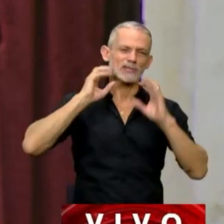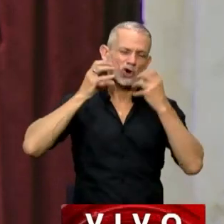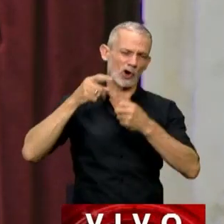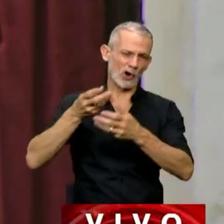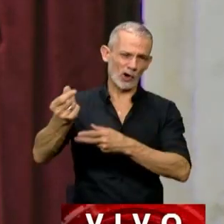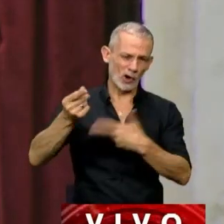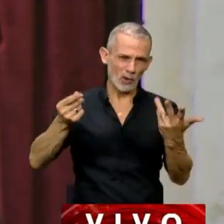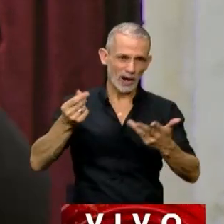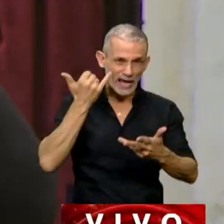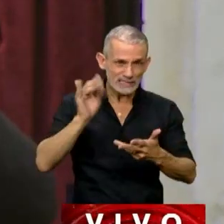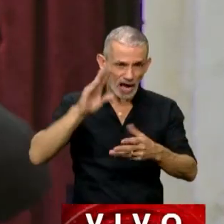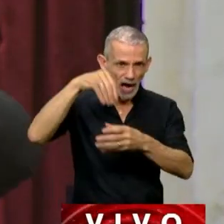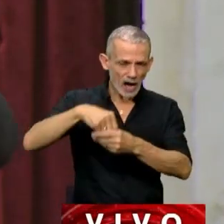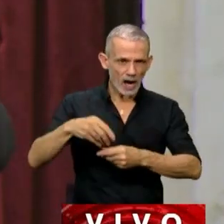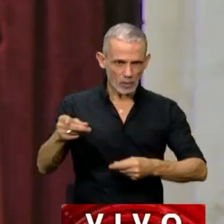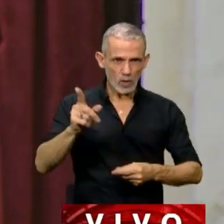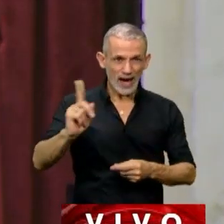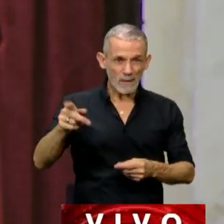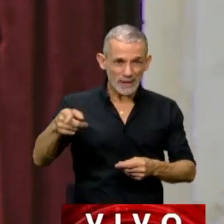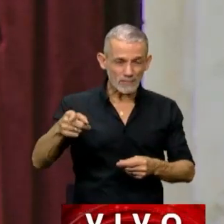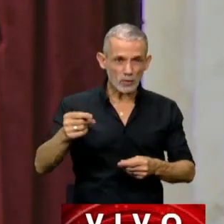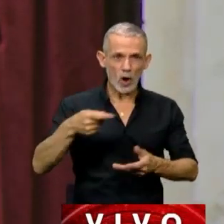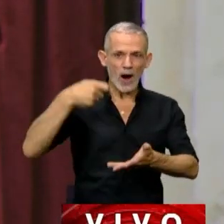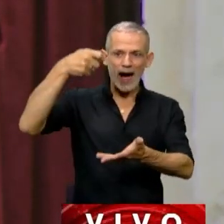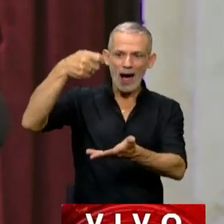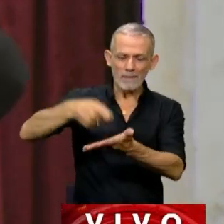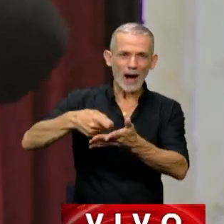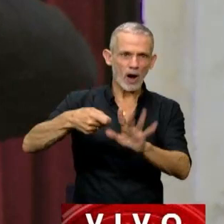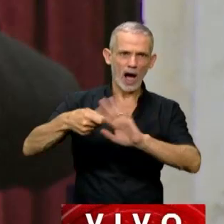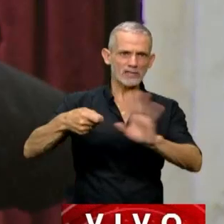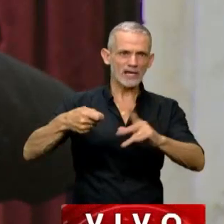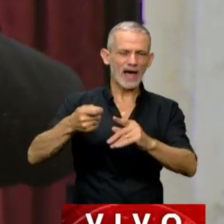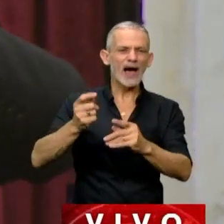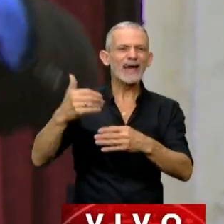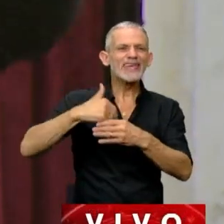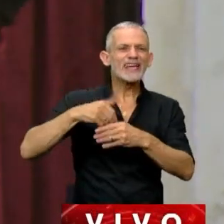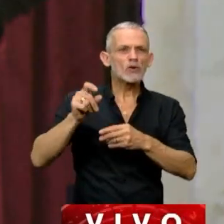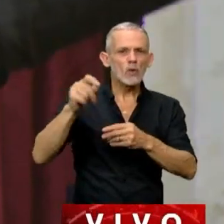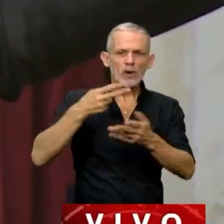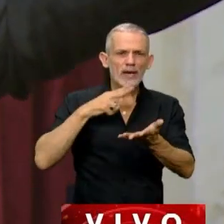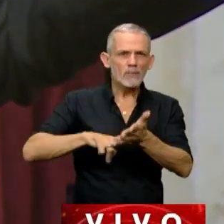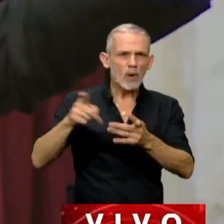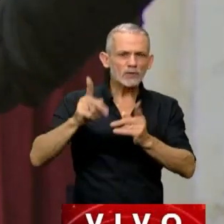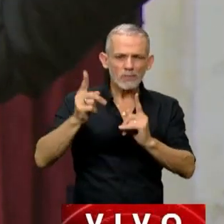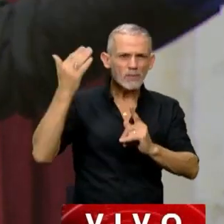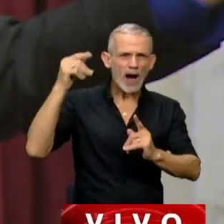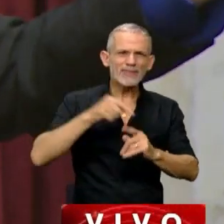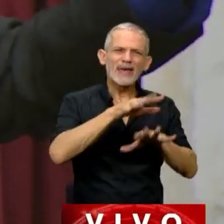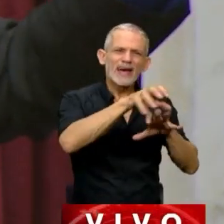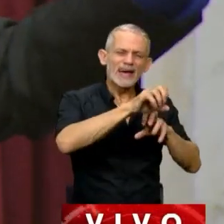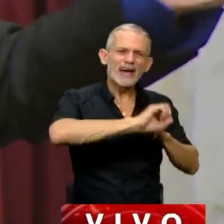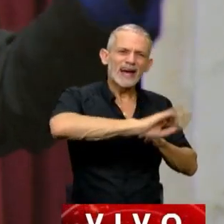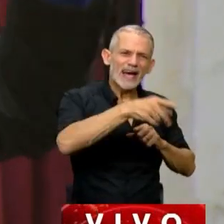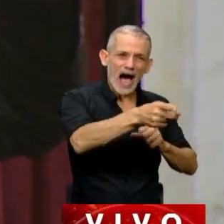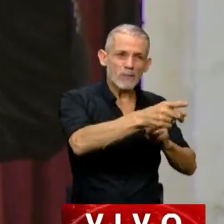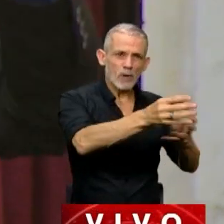choclo, está metiendo cuando va a pagar esa lata, viene con ingresos brutos, desde la parte